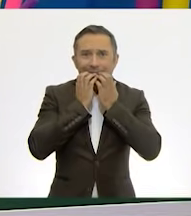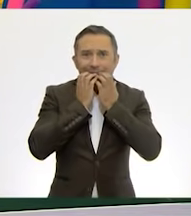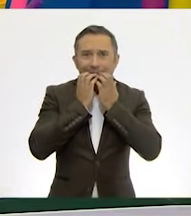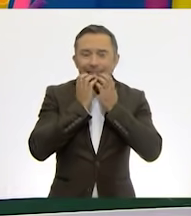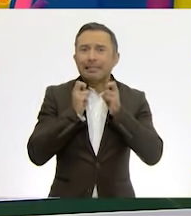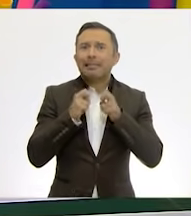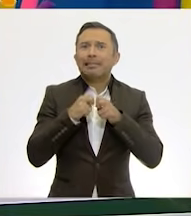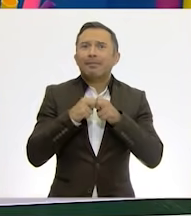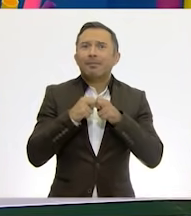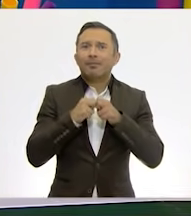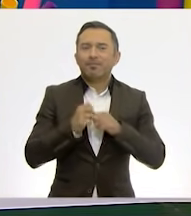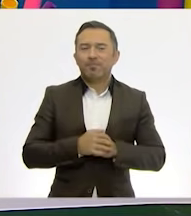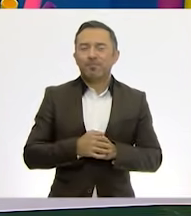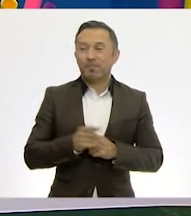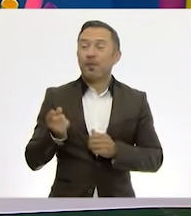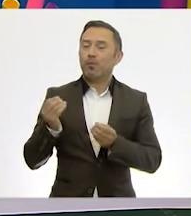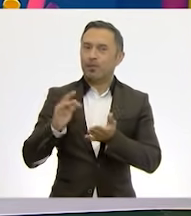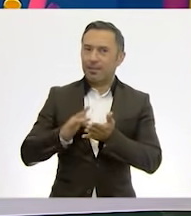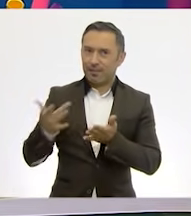Muchas gracias.